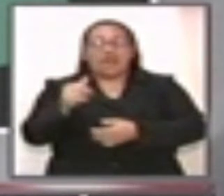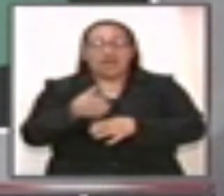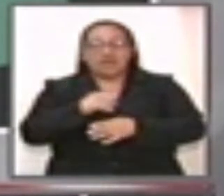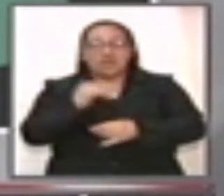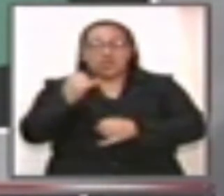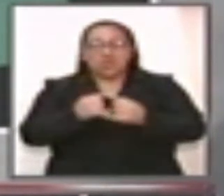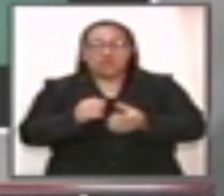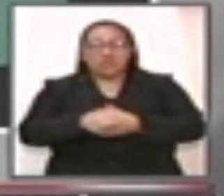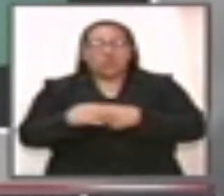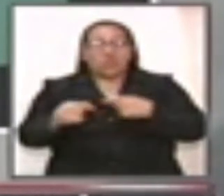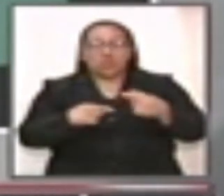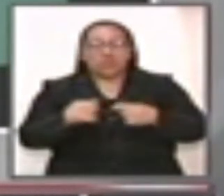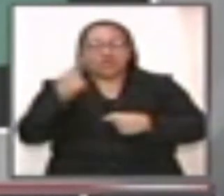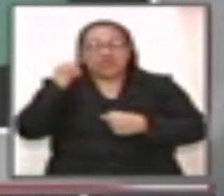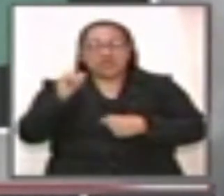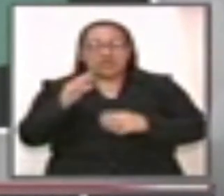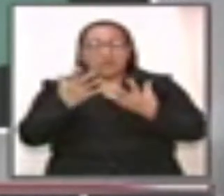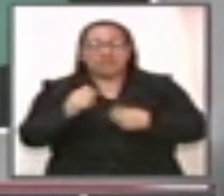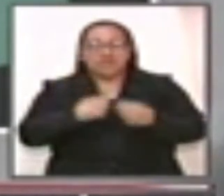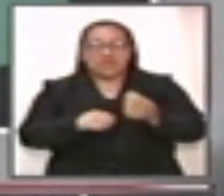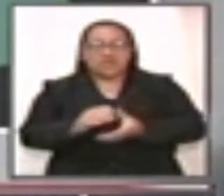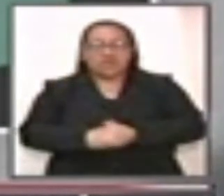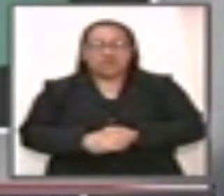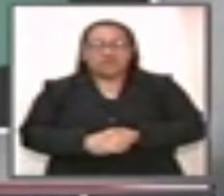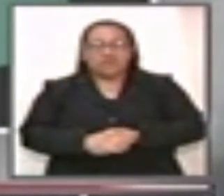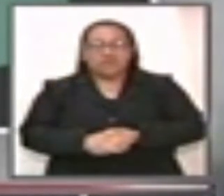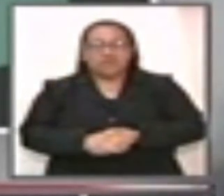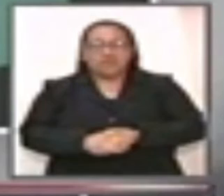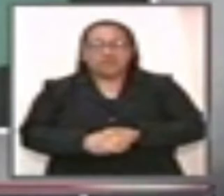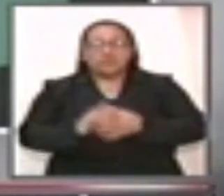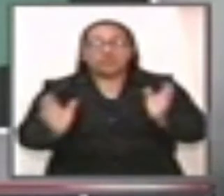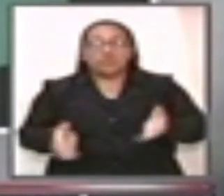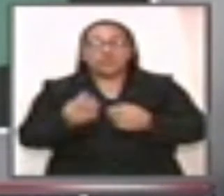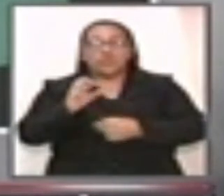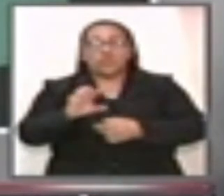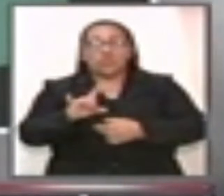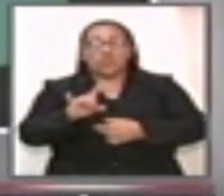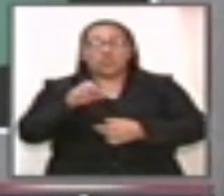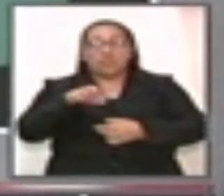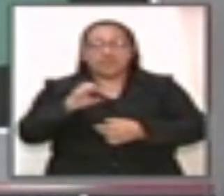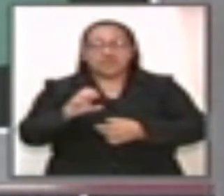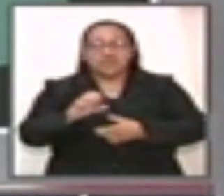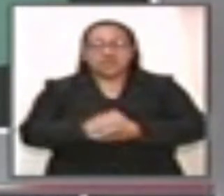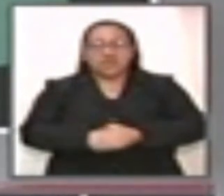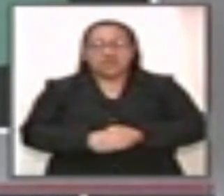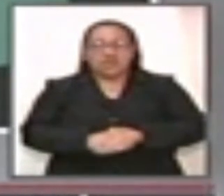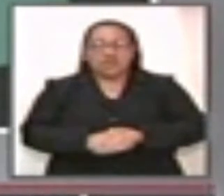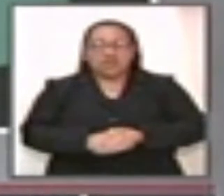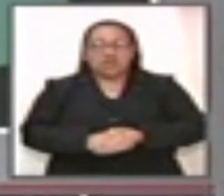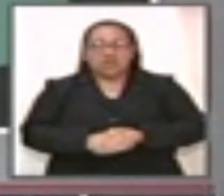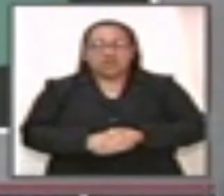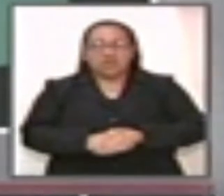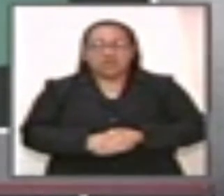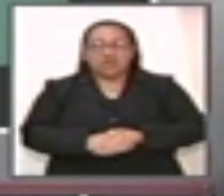en el último concurso de creatividad empresarial promovido por la UPC, la Universidad Peruana de